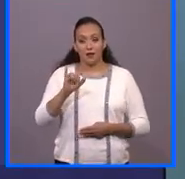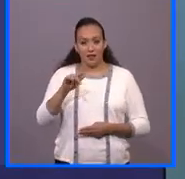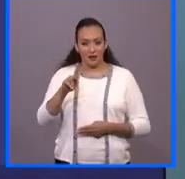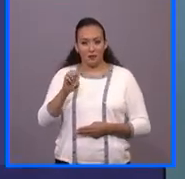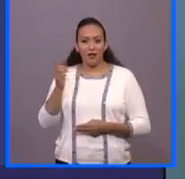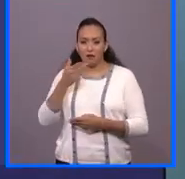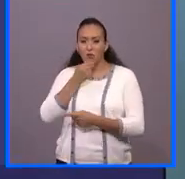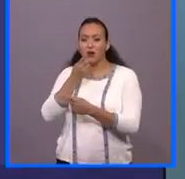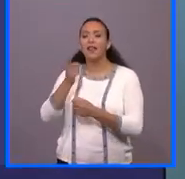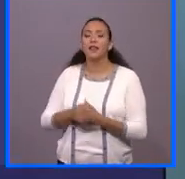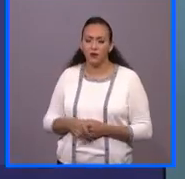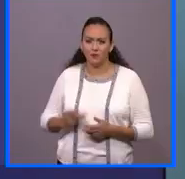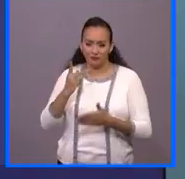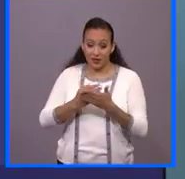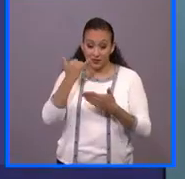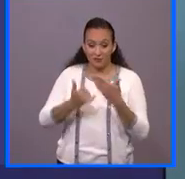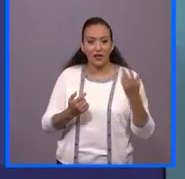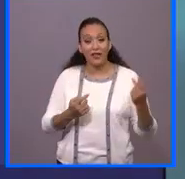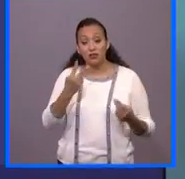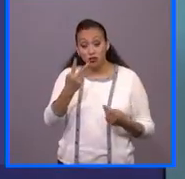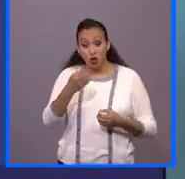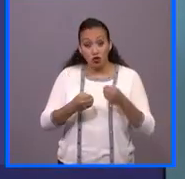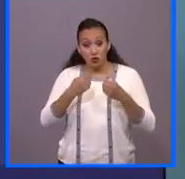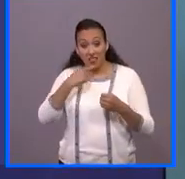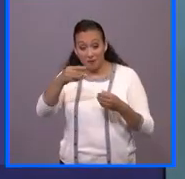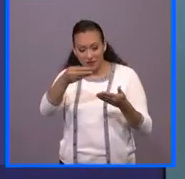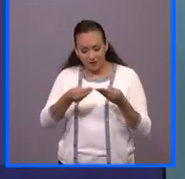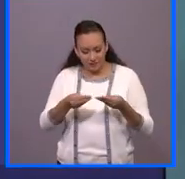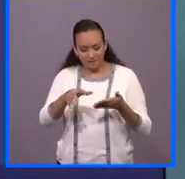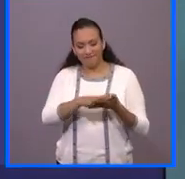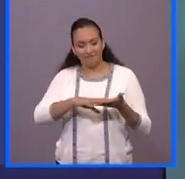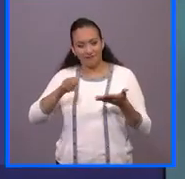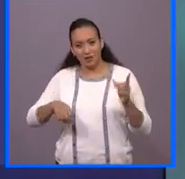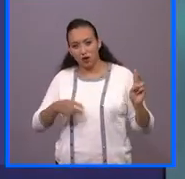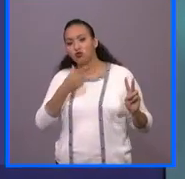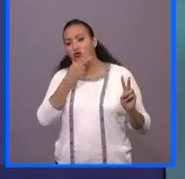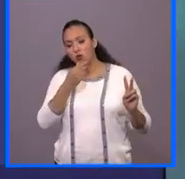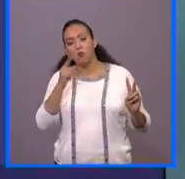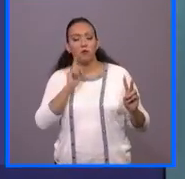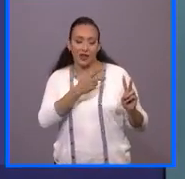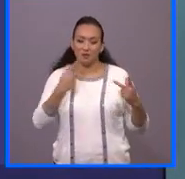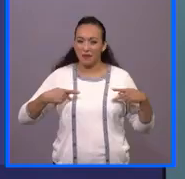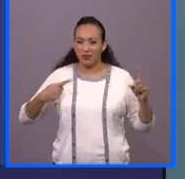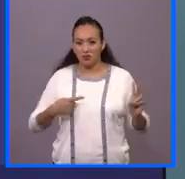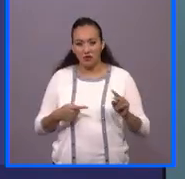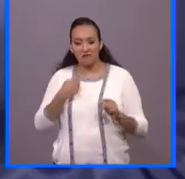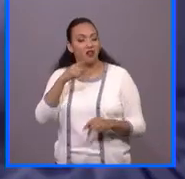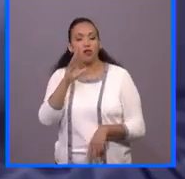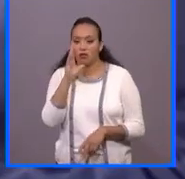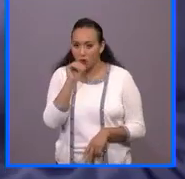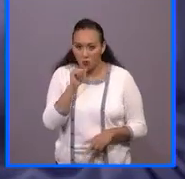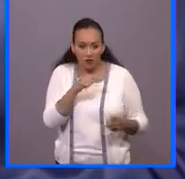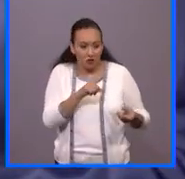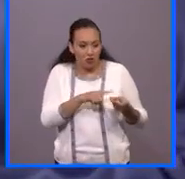Barrera propuso en sus proyectos desechar los juicios al considerar que los ciudadanos no tienen interés jurídico ni legítimo